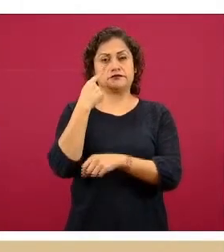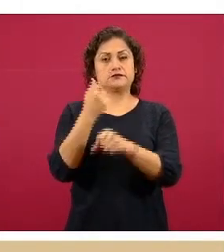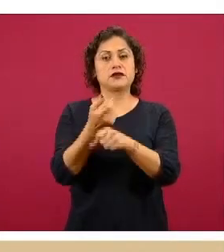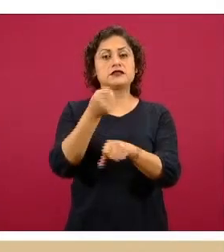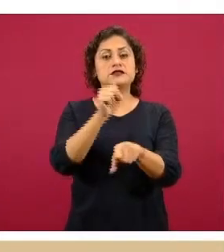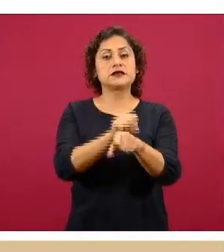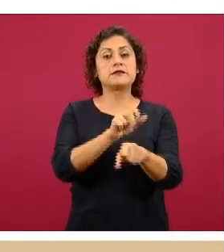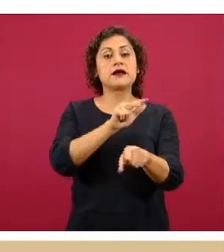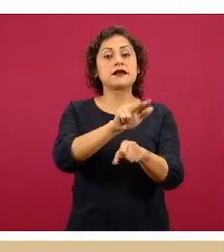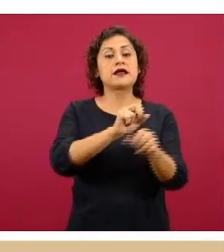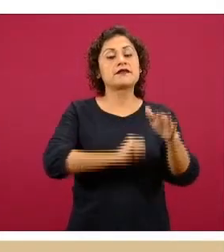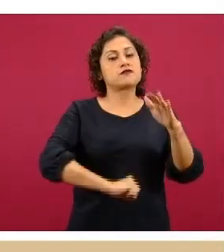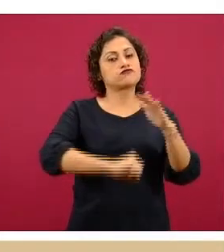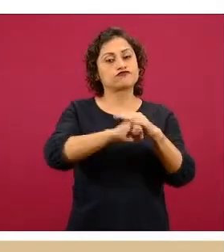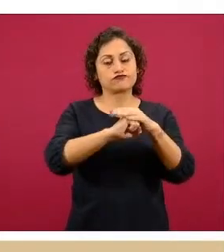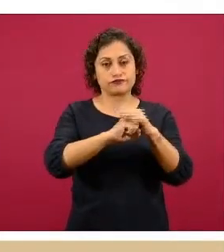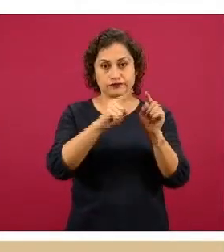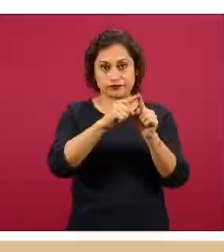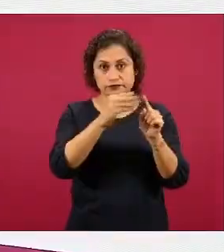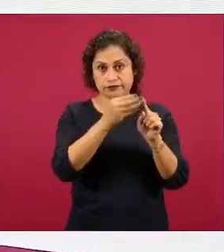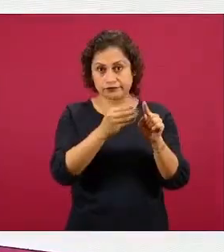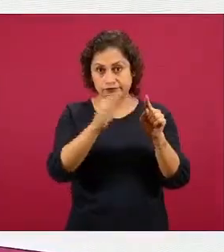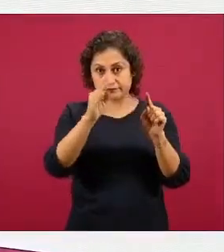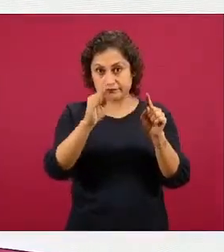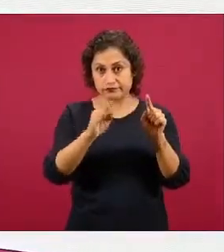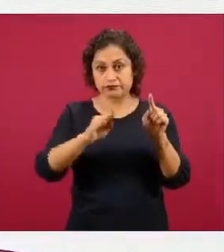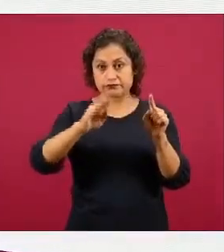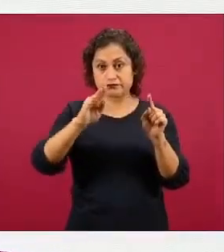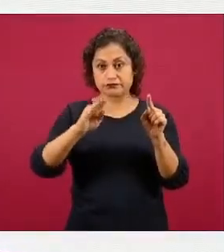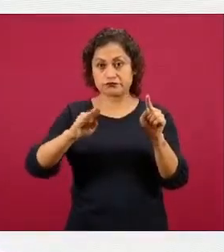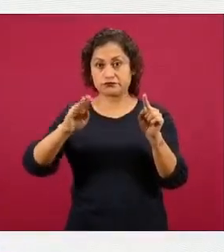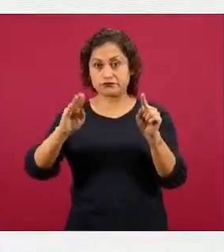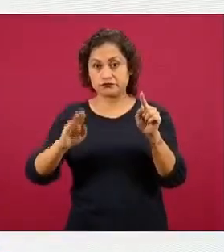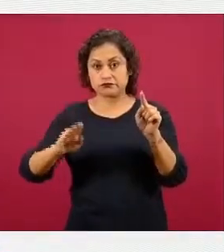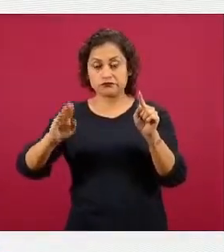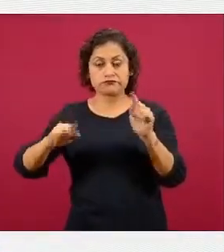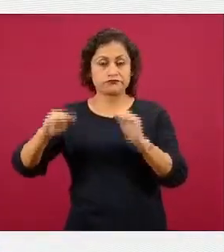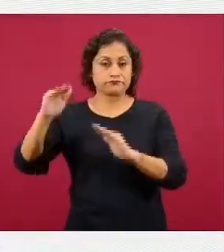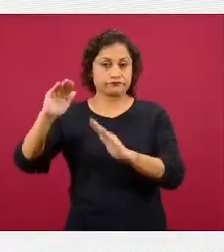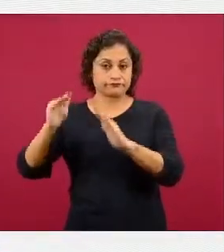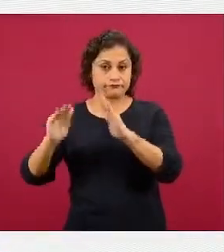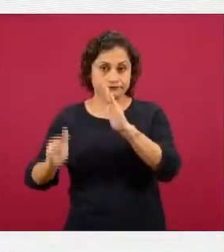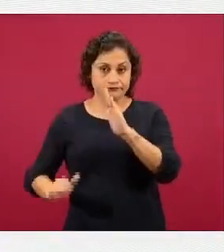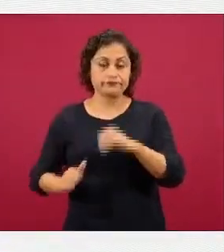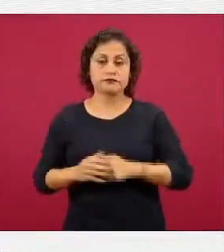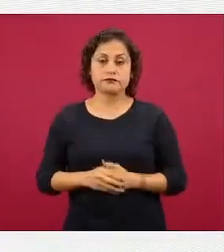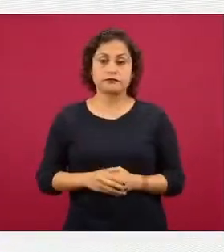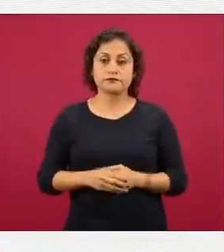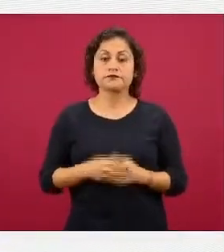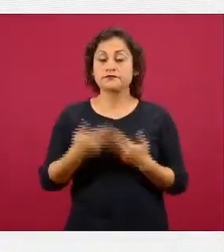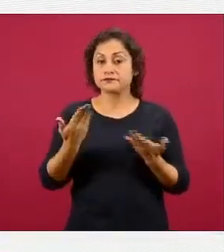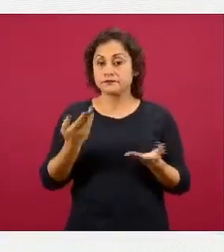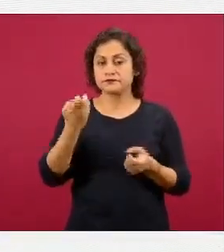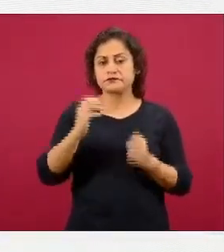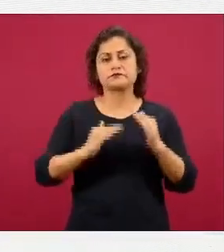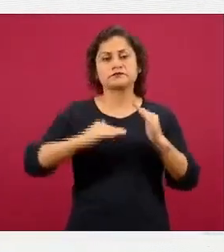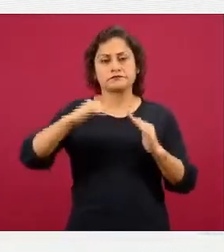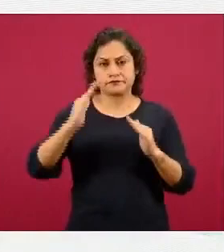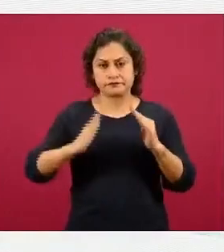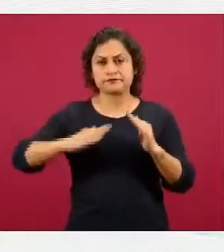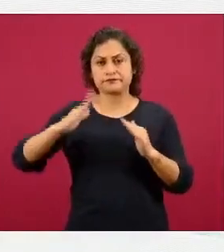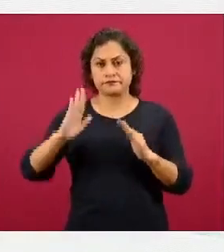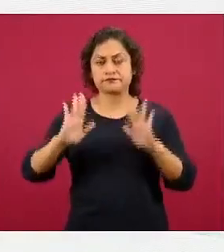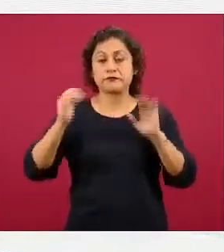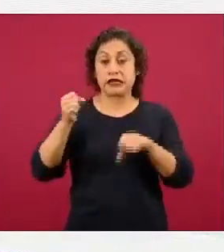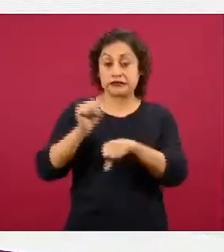18, donde tuvo su mayor pico de exceso de mortalidad, pues prácticamente ha ido descendiendo también con algunas subidas y bajadas y en la